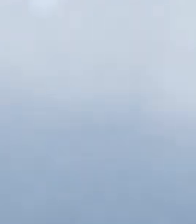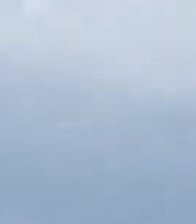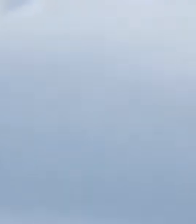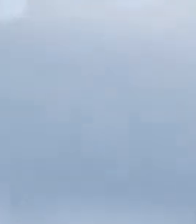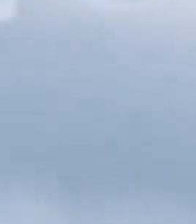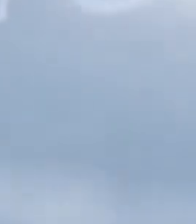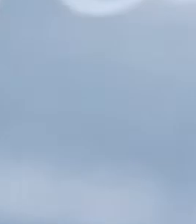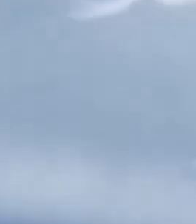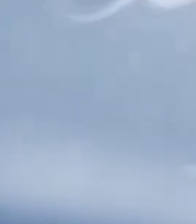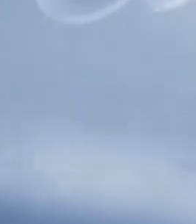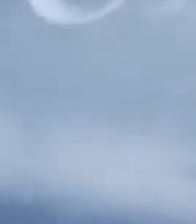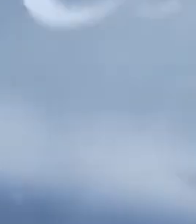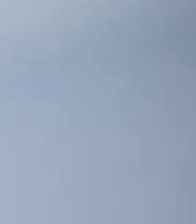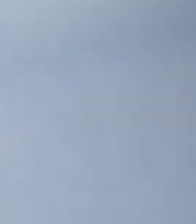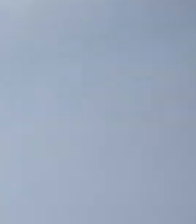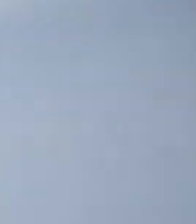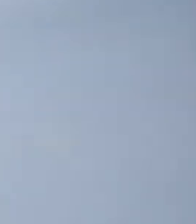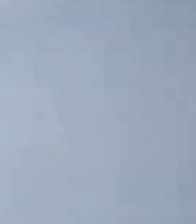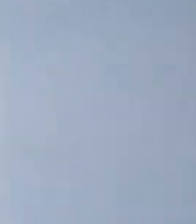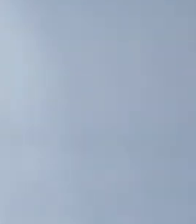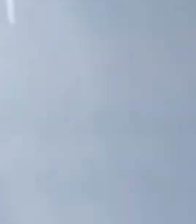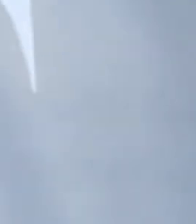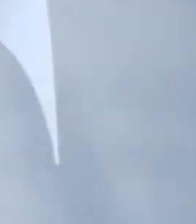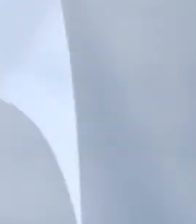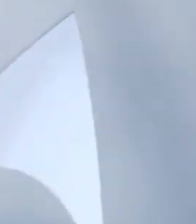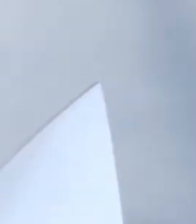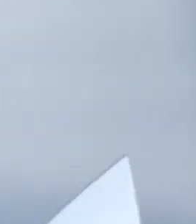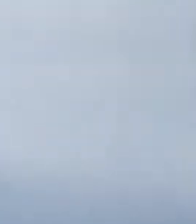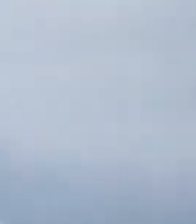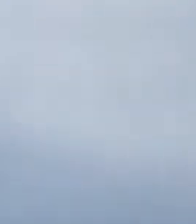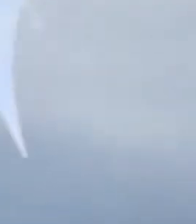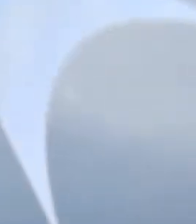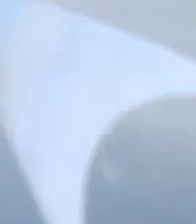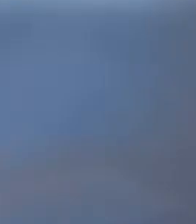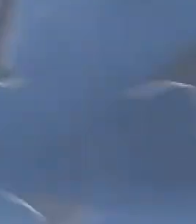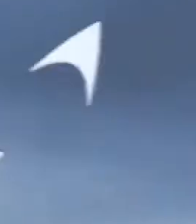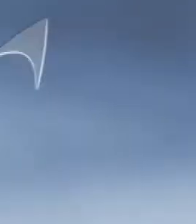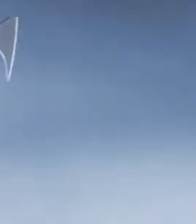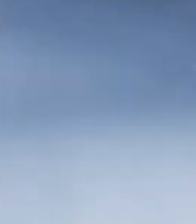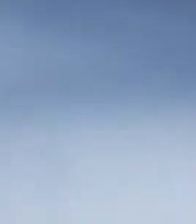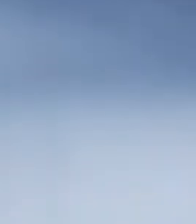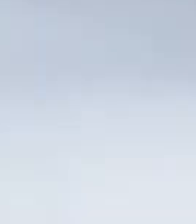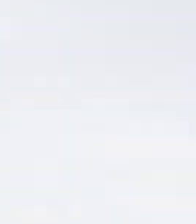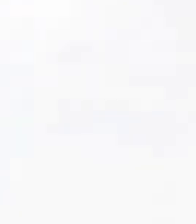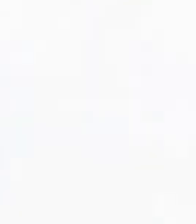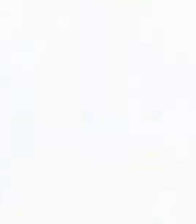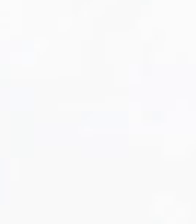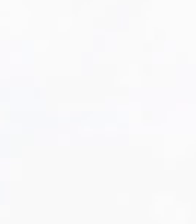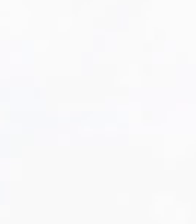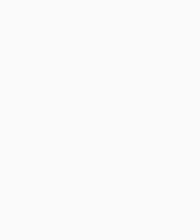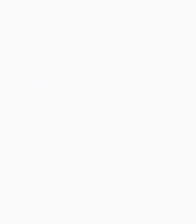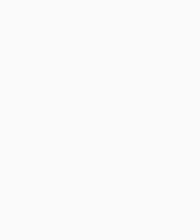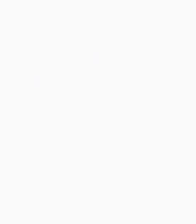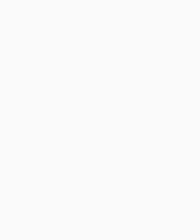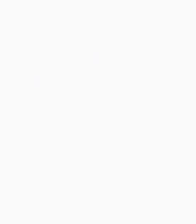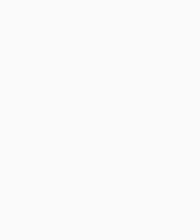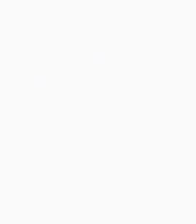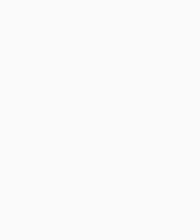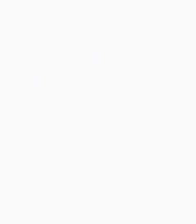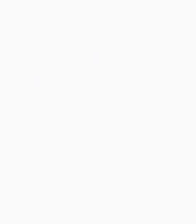En Enlace Televisión, las noticias son presentadas con el patrocinio de Impala Terminals Barranca